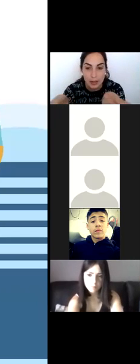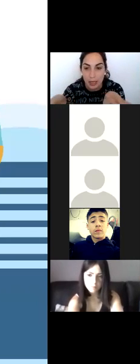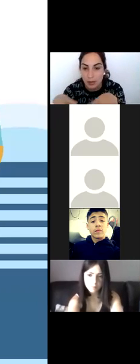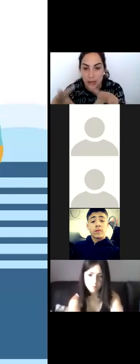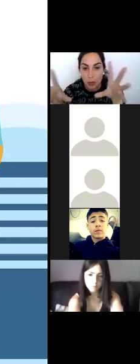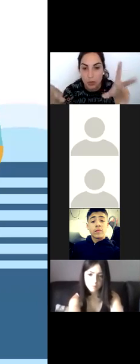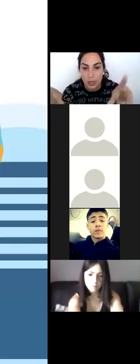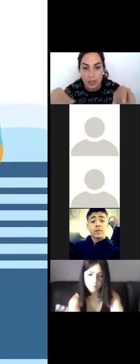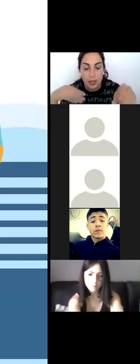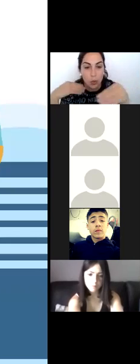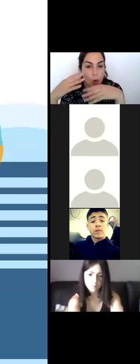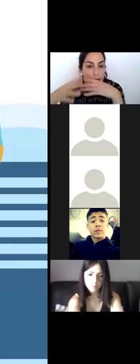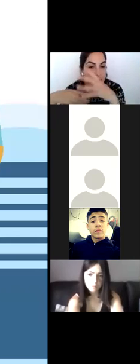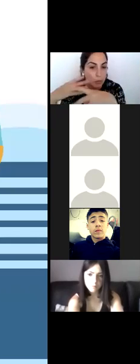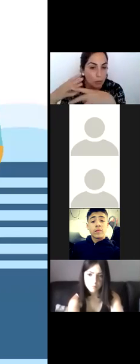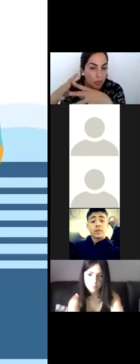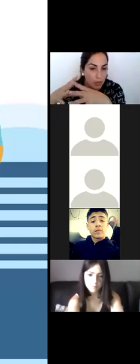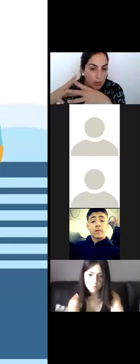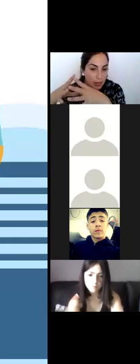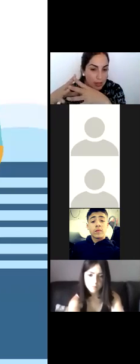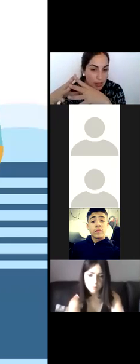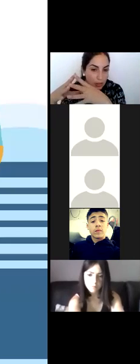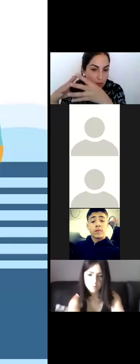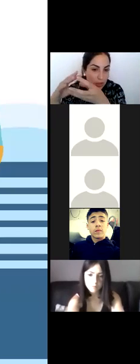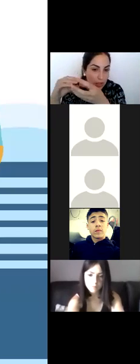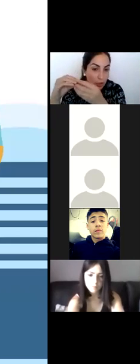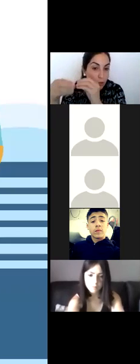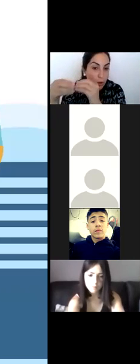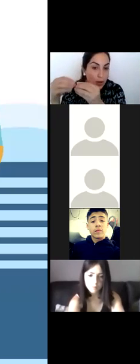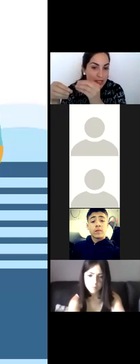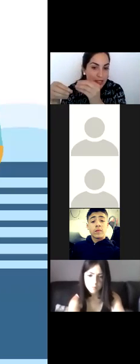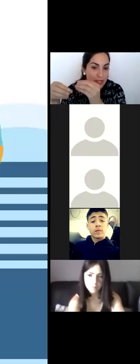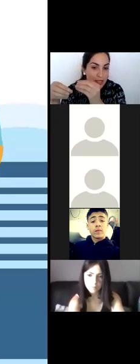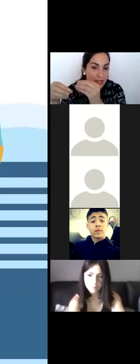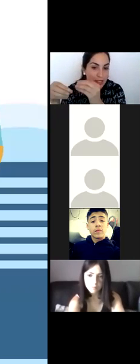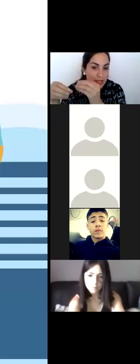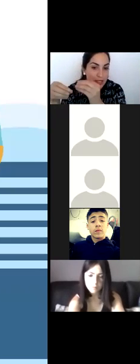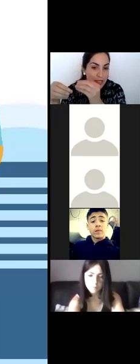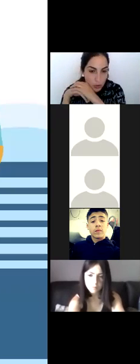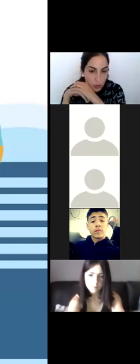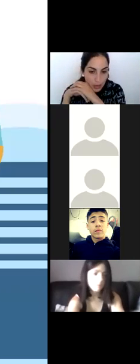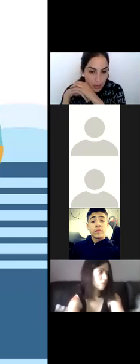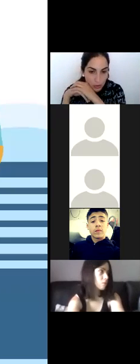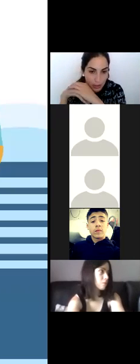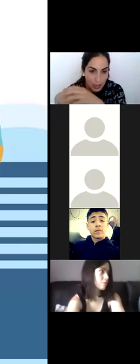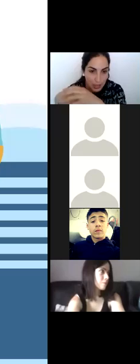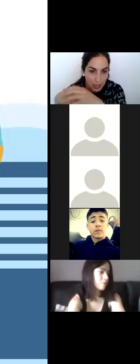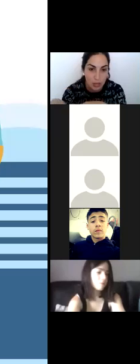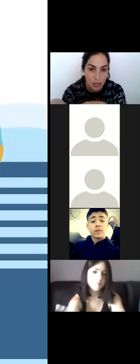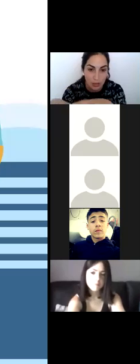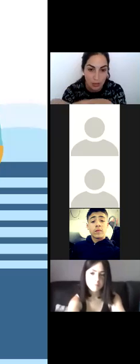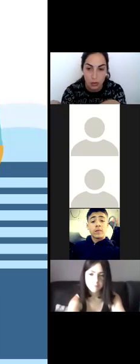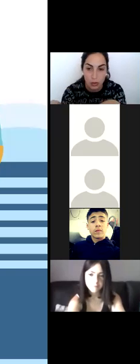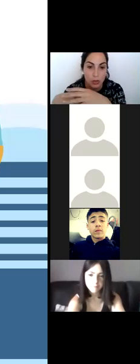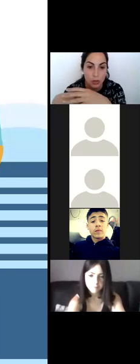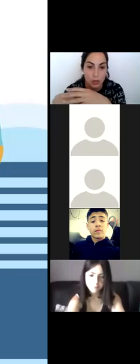redactarme en tres o cuatro líneas cuál es el punto de vista, ¿cierto? Y cómo lo hacen diferente cada una de las portadas y ahí se los